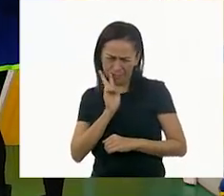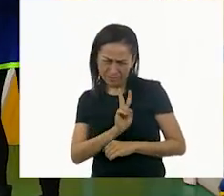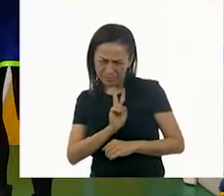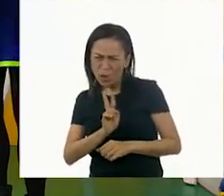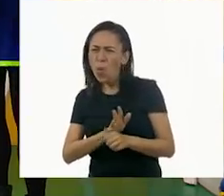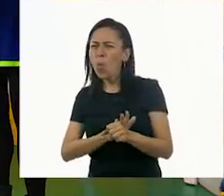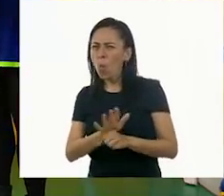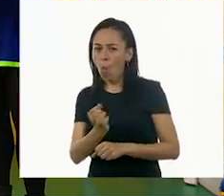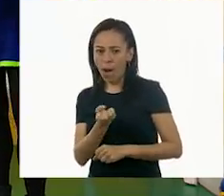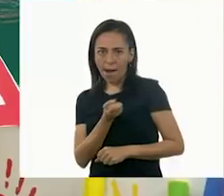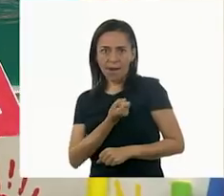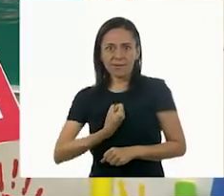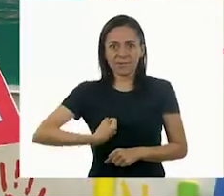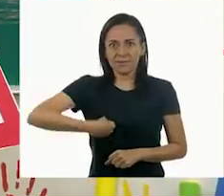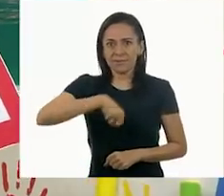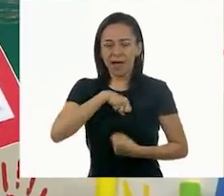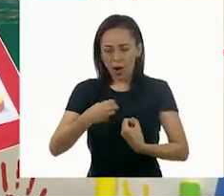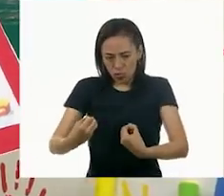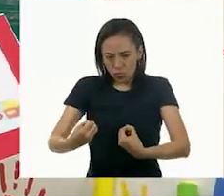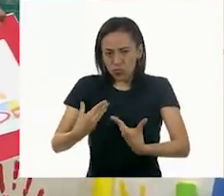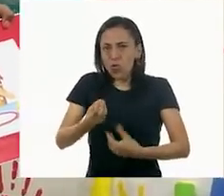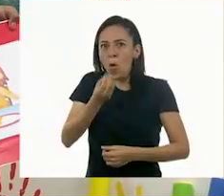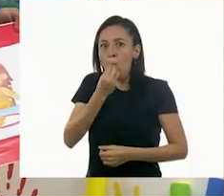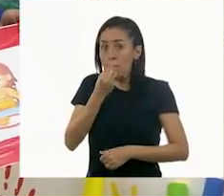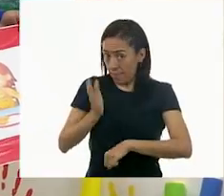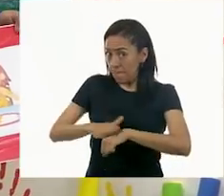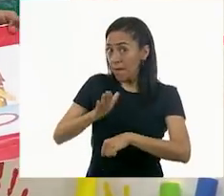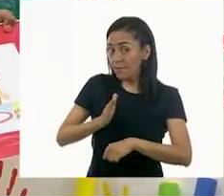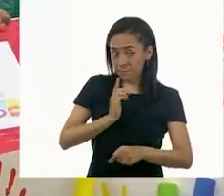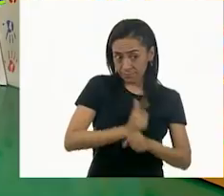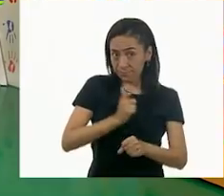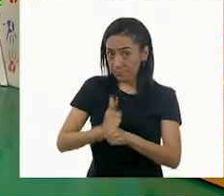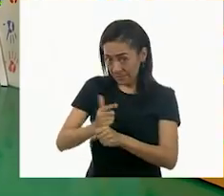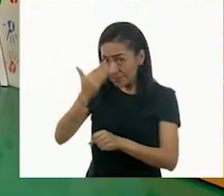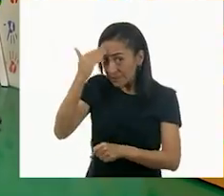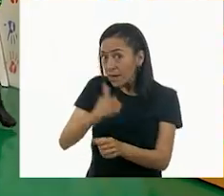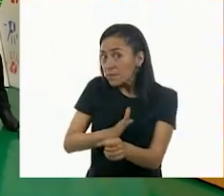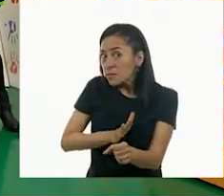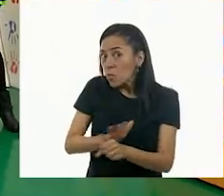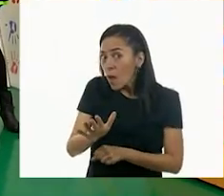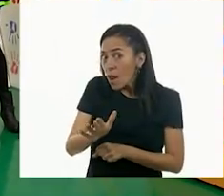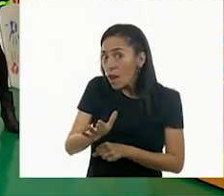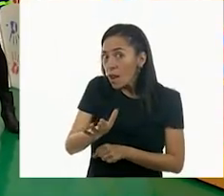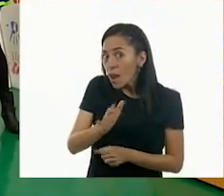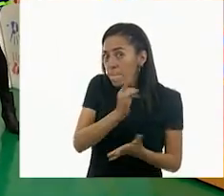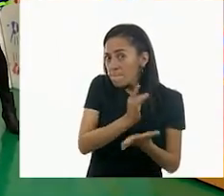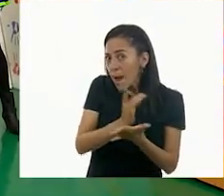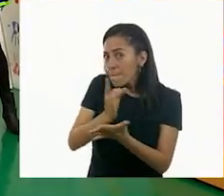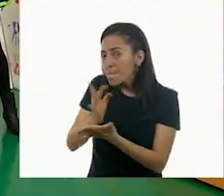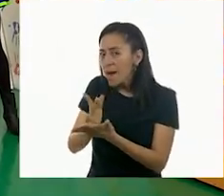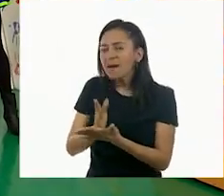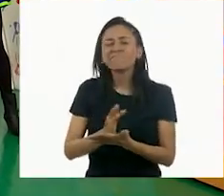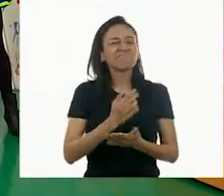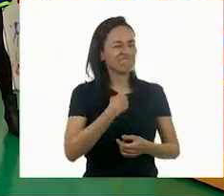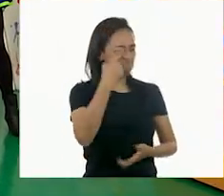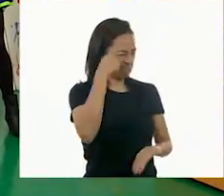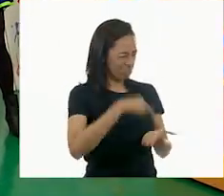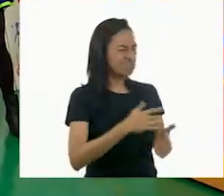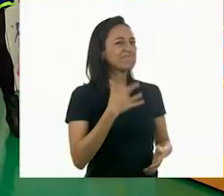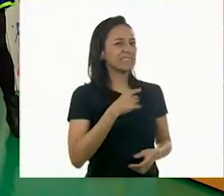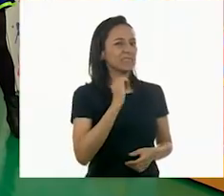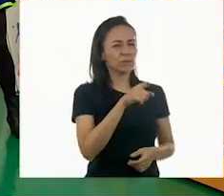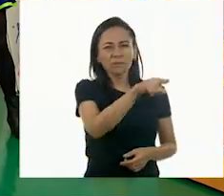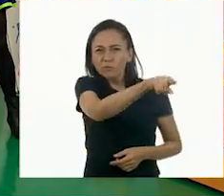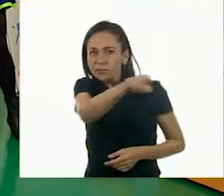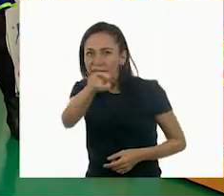Allá, niños y niñas, podemos ubicar cuáles son las imágenes